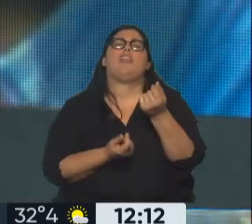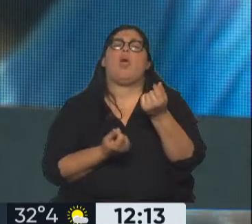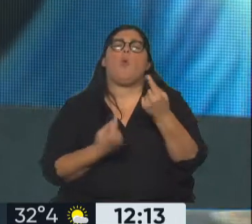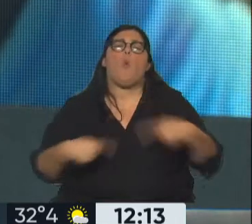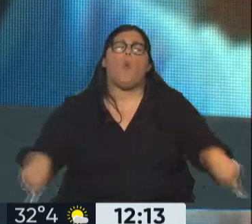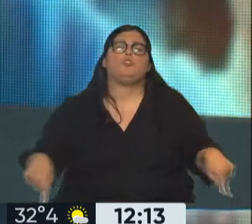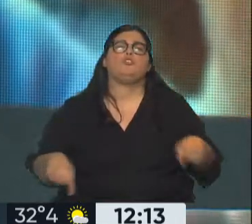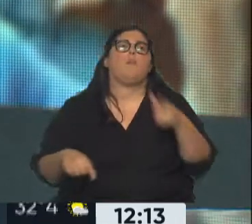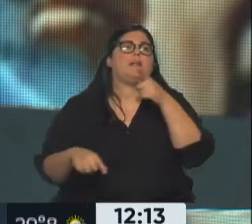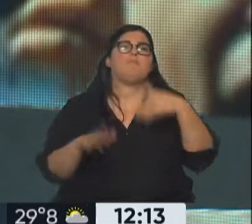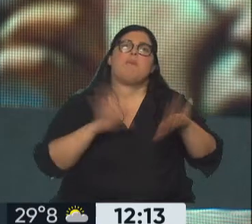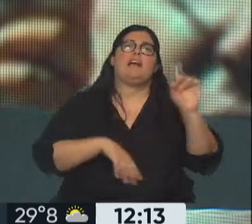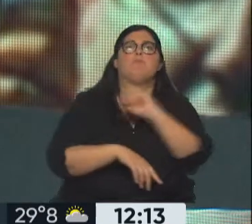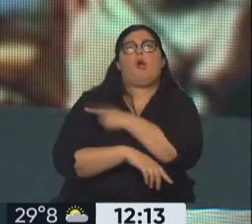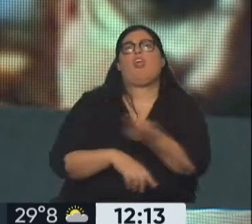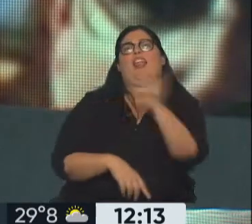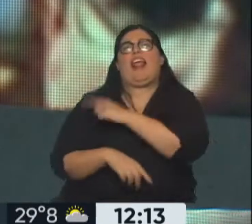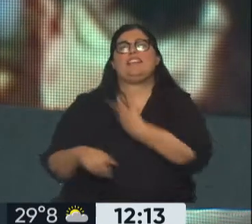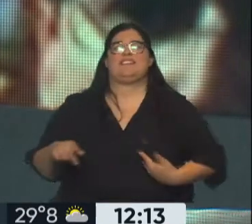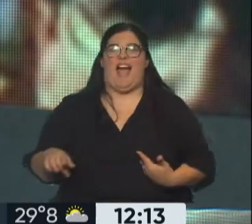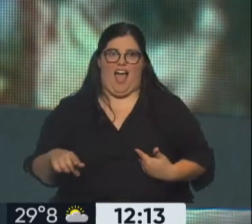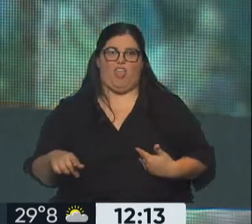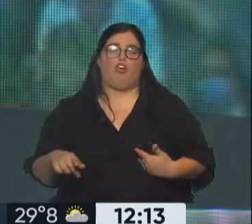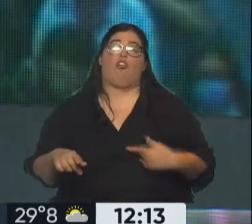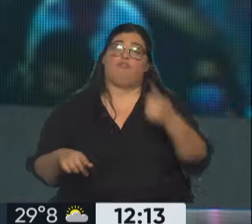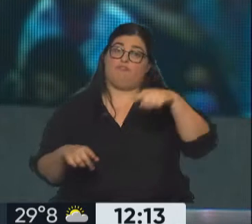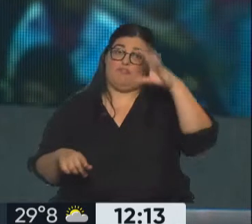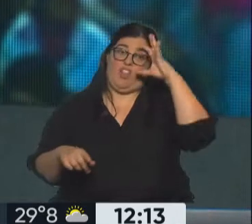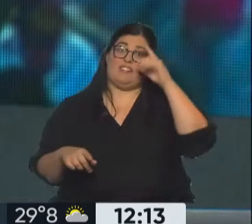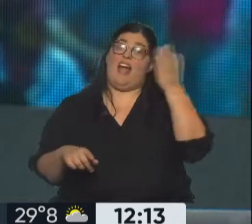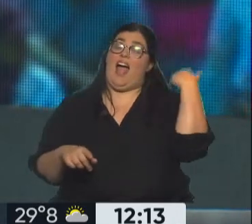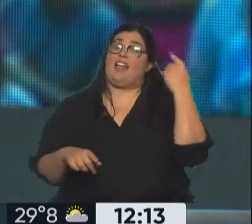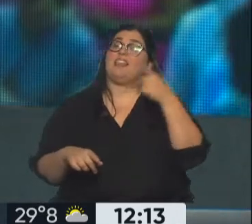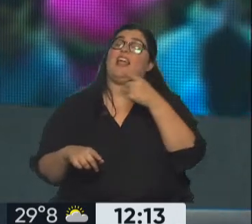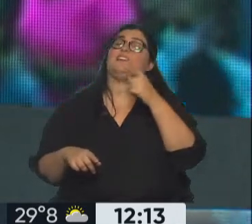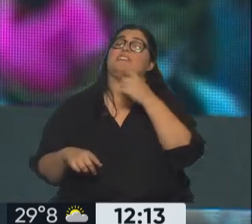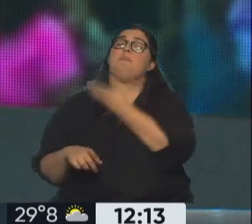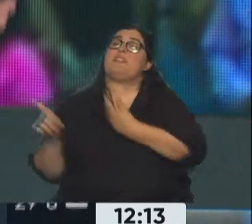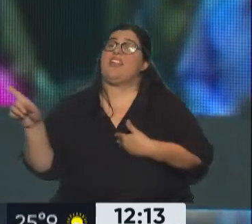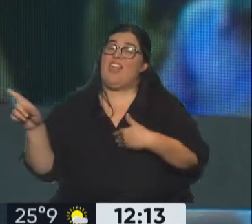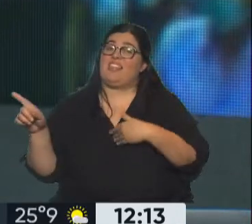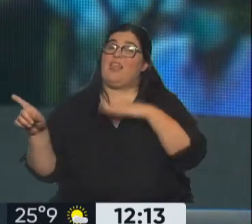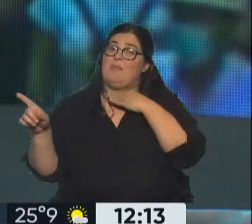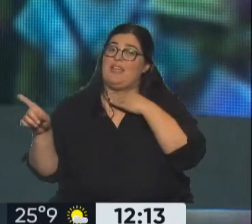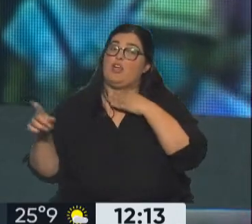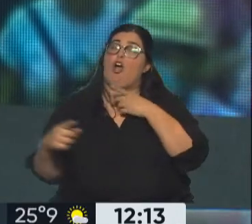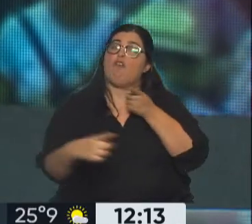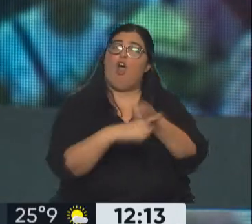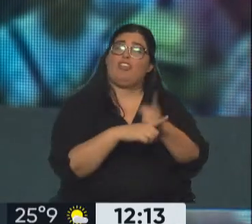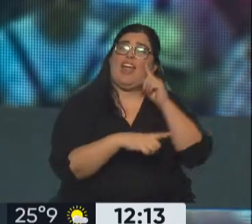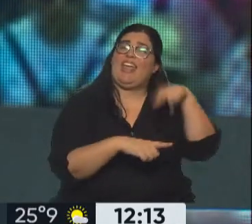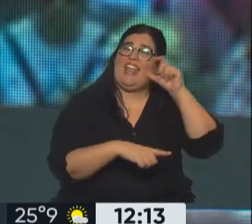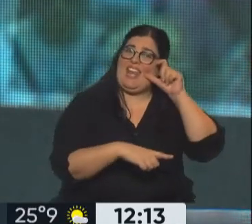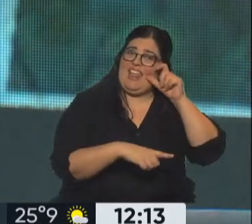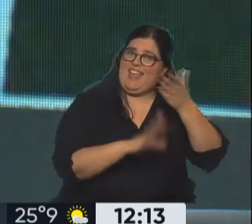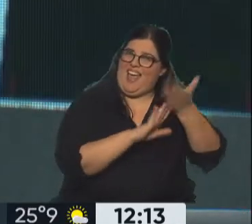poder que el Estado mismo, ¿no? Esa es la gran discusión. Hay que recordar que López Obrador tuvo peleas contra el INE cuando denunció fraude en el 2006 cuando